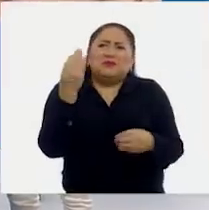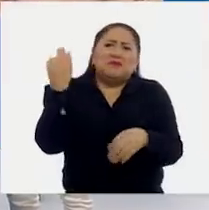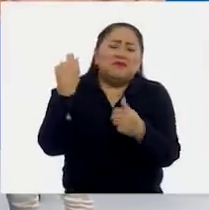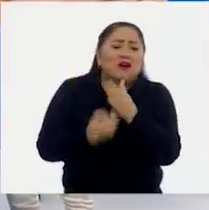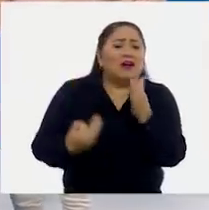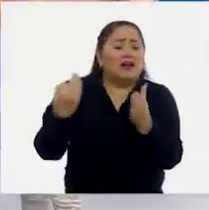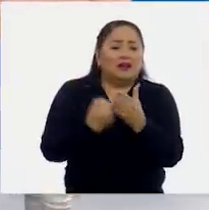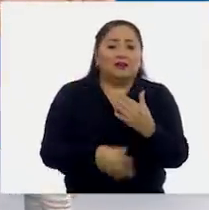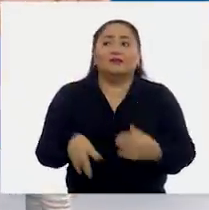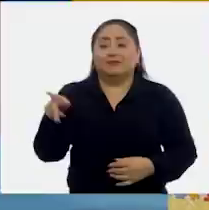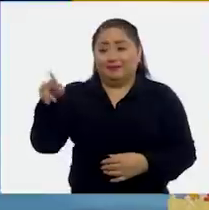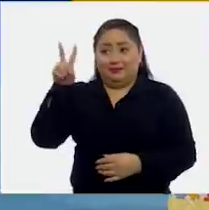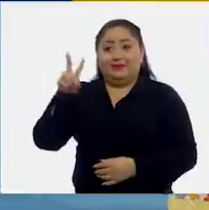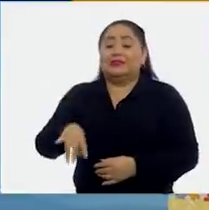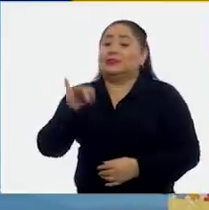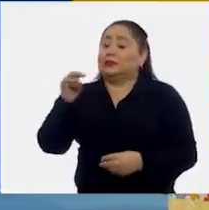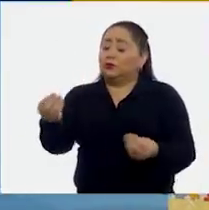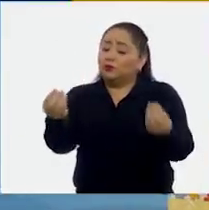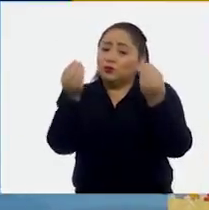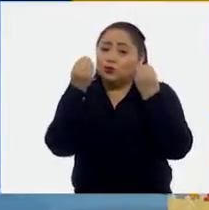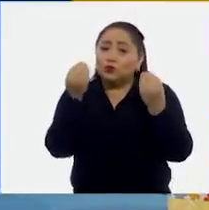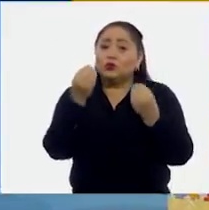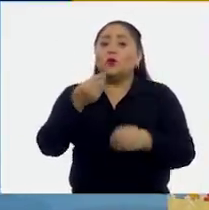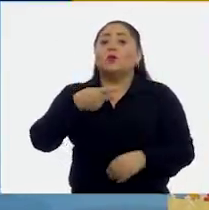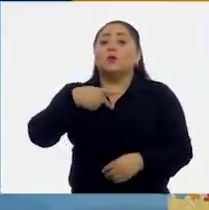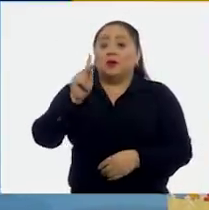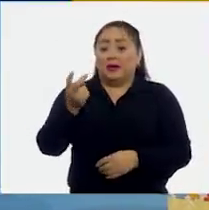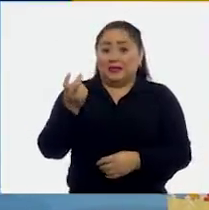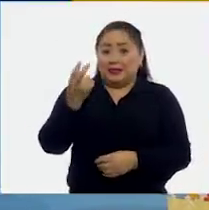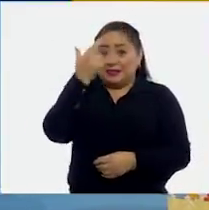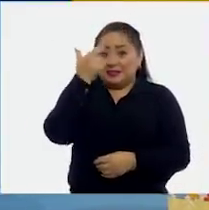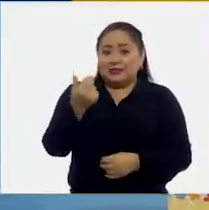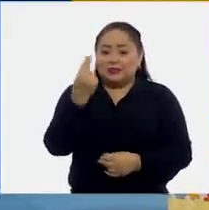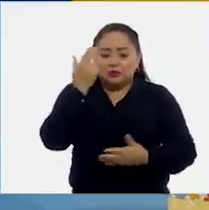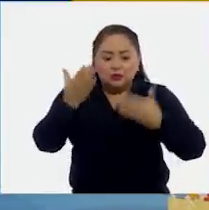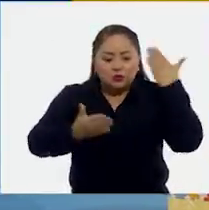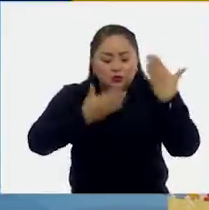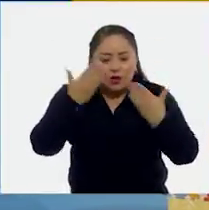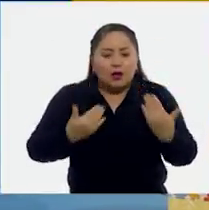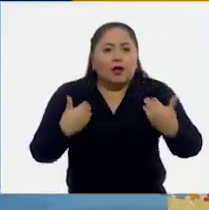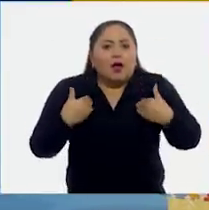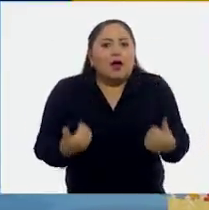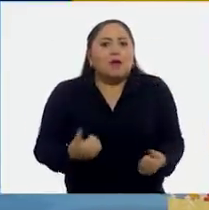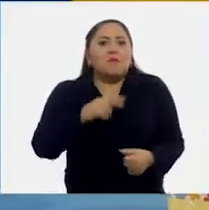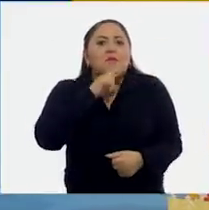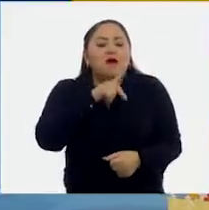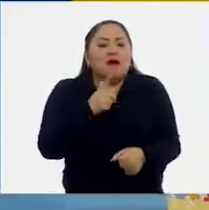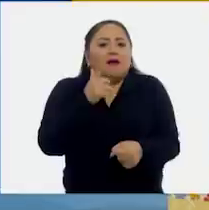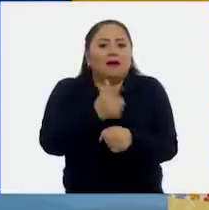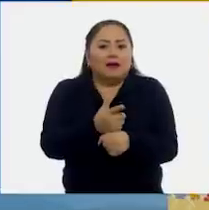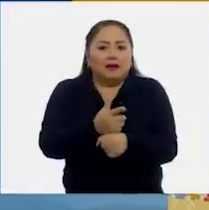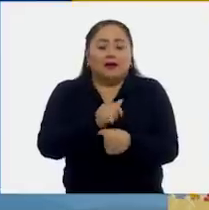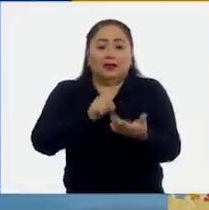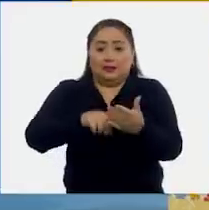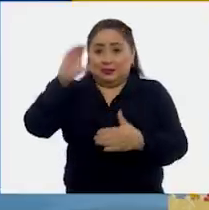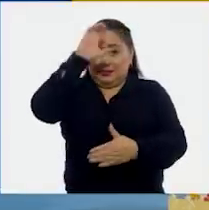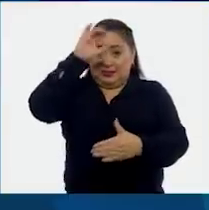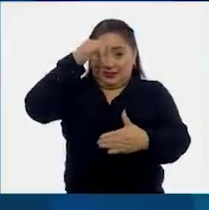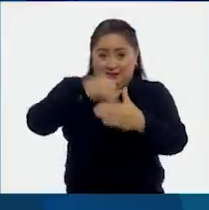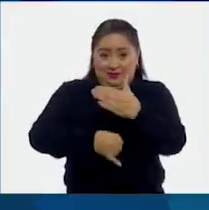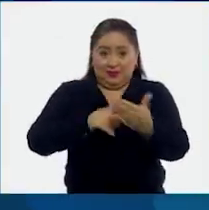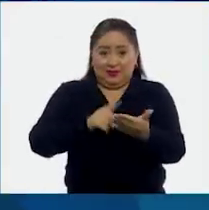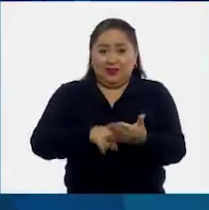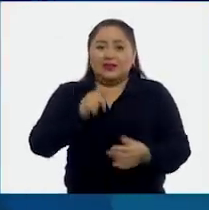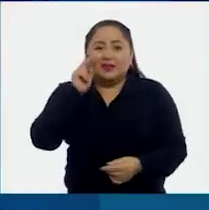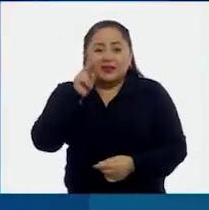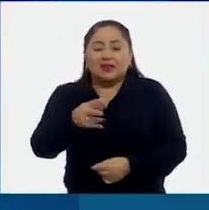muchos. En efecto, son muchos. Por esta razón, para estudiarlos y entenderlos mejor, la comunidad científica los clasifica